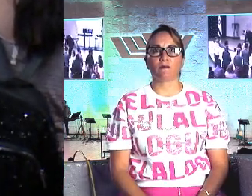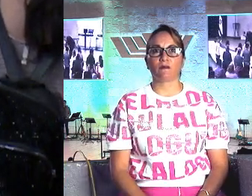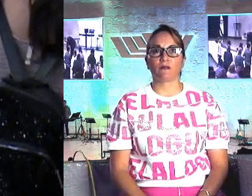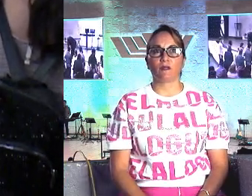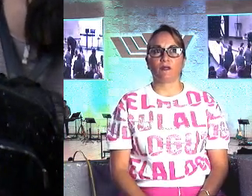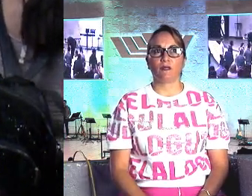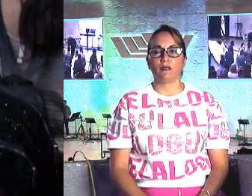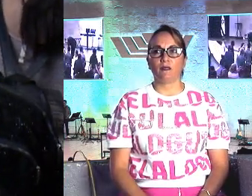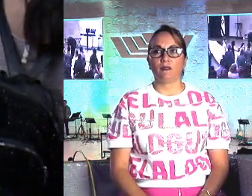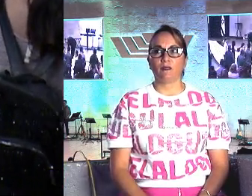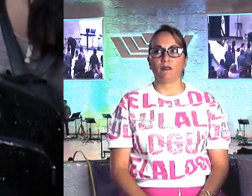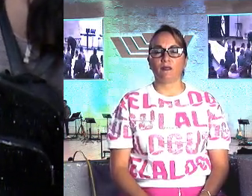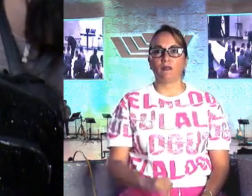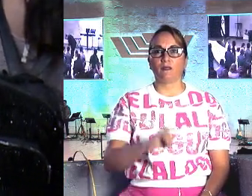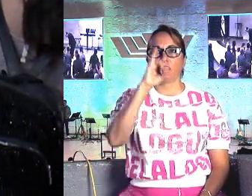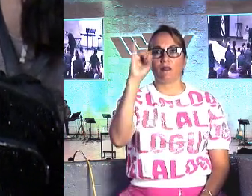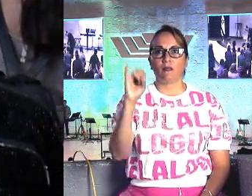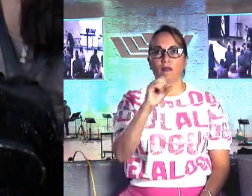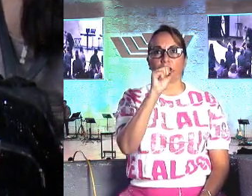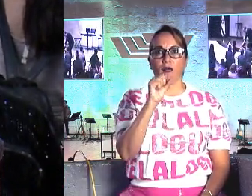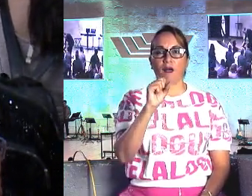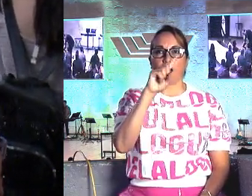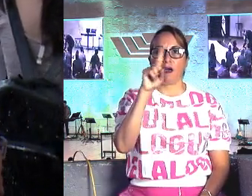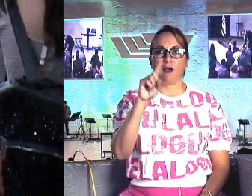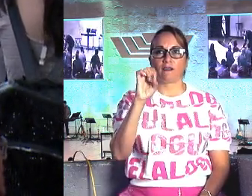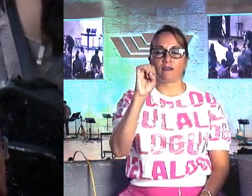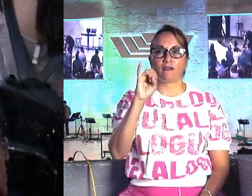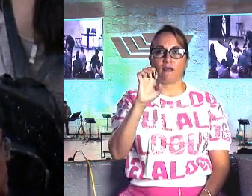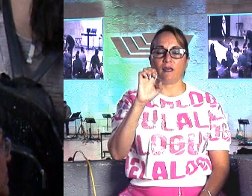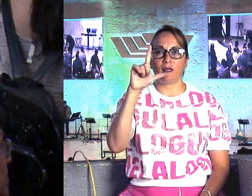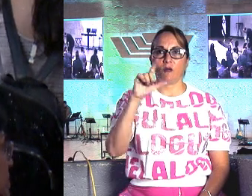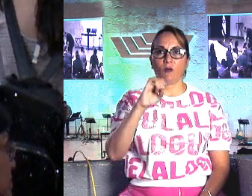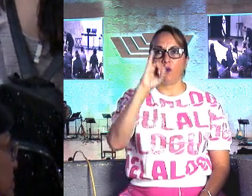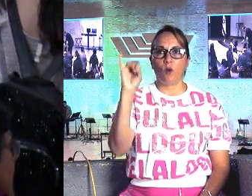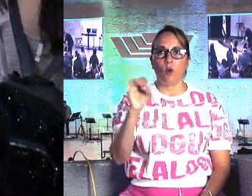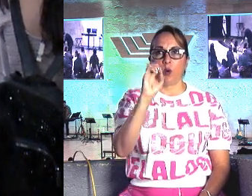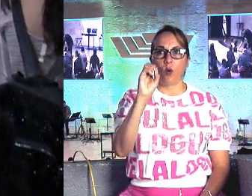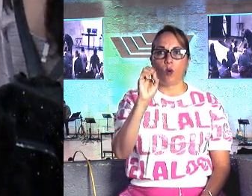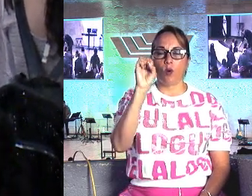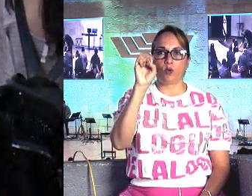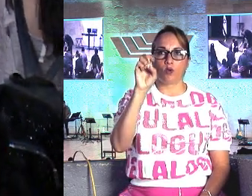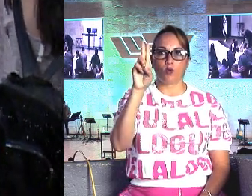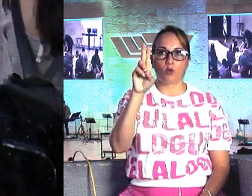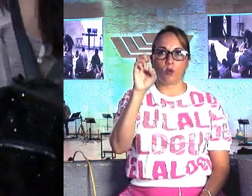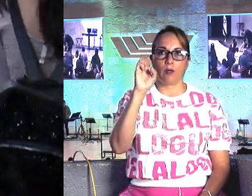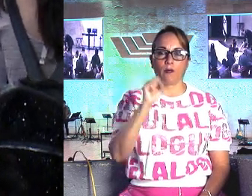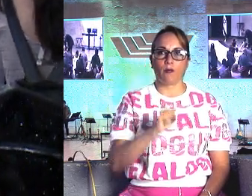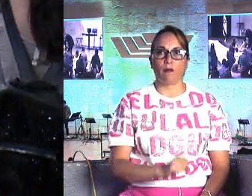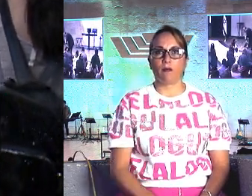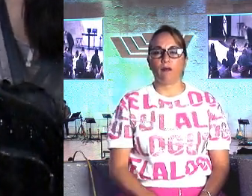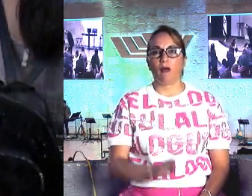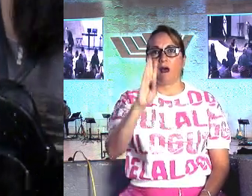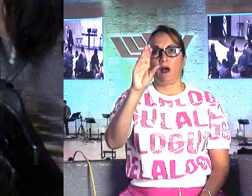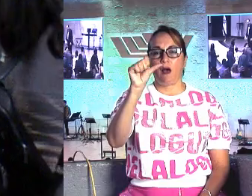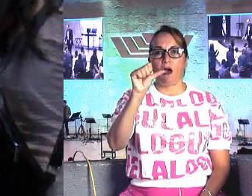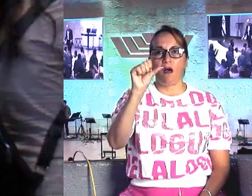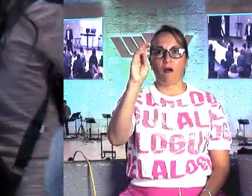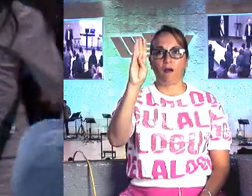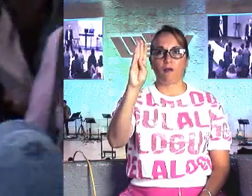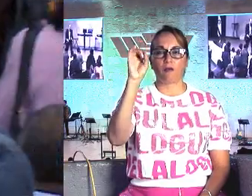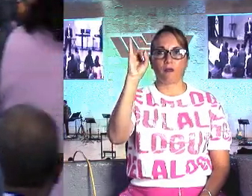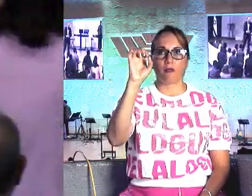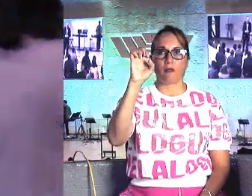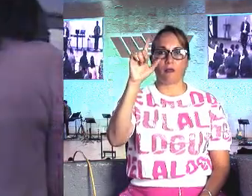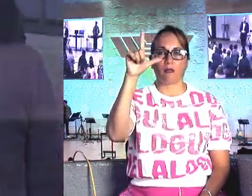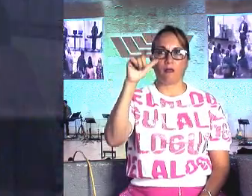pequeño? Jaciel, Dios te bendiga. Otro, Josué, Dios te bendiga. Abdiel, Dios te bendiga. Gloria a Dios por